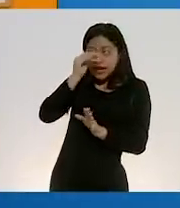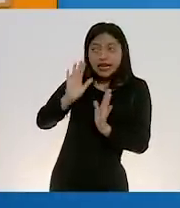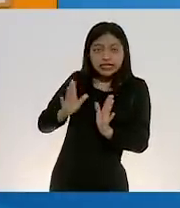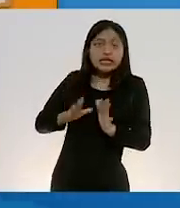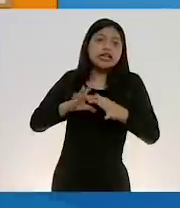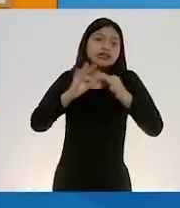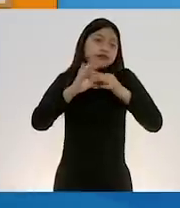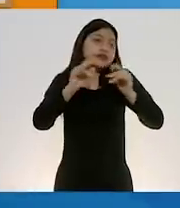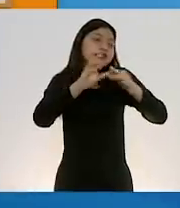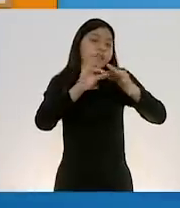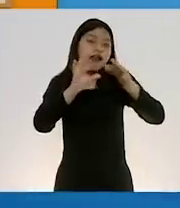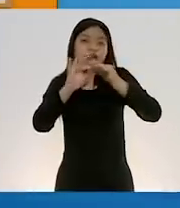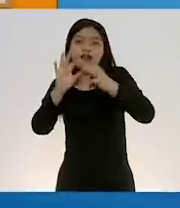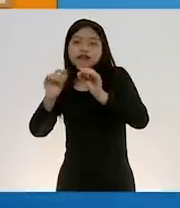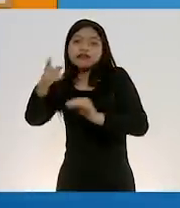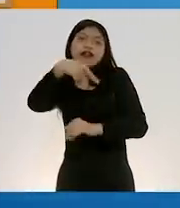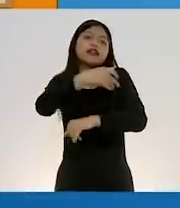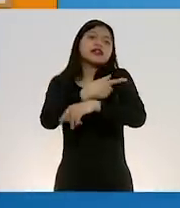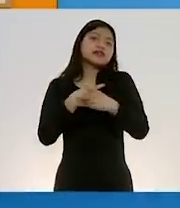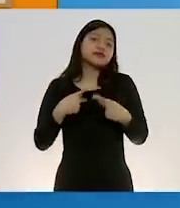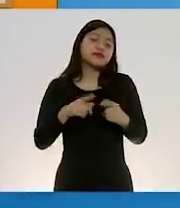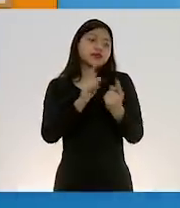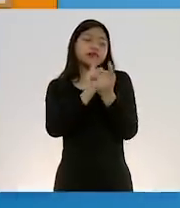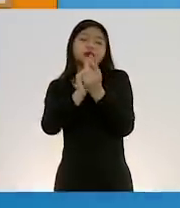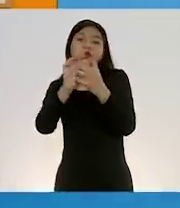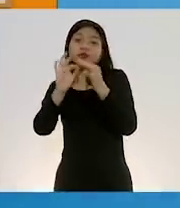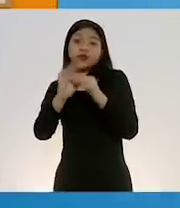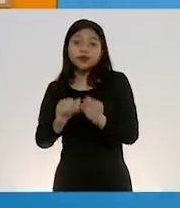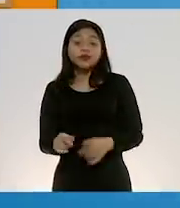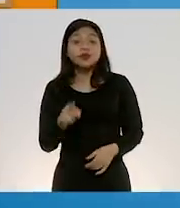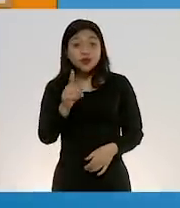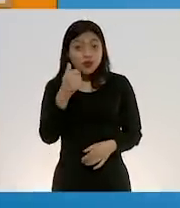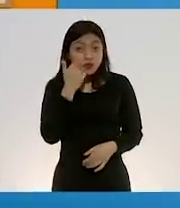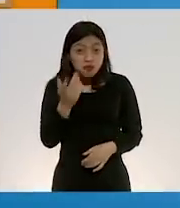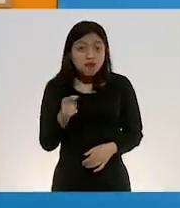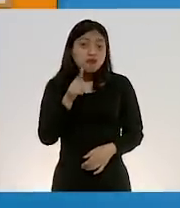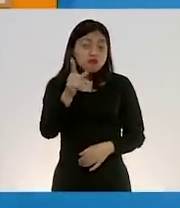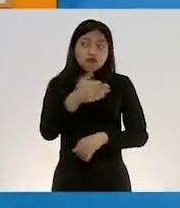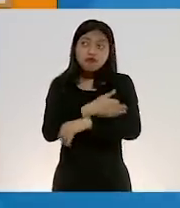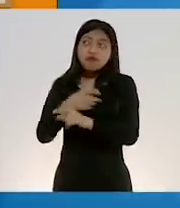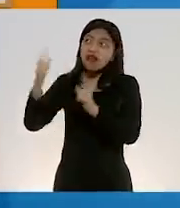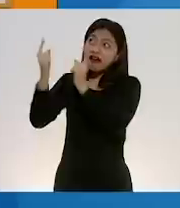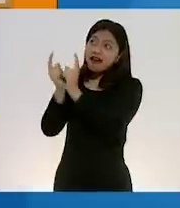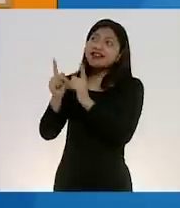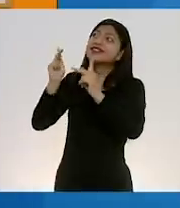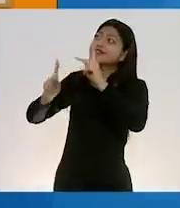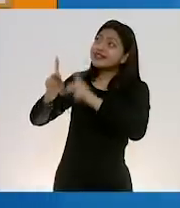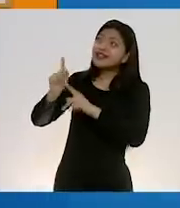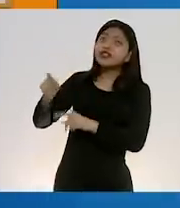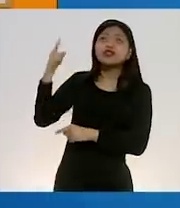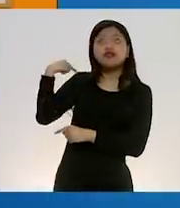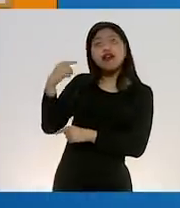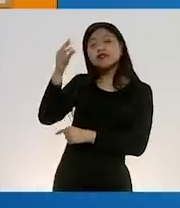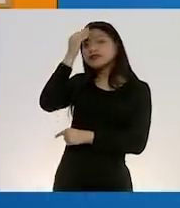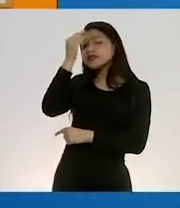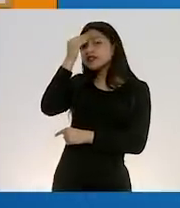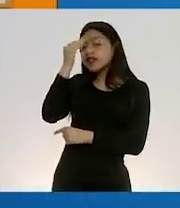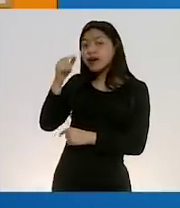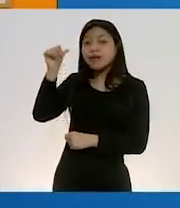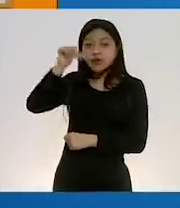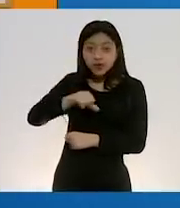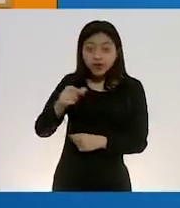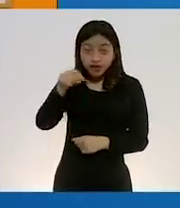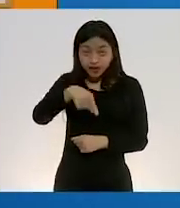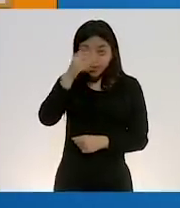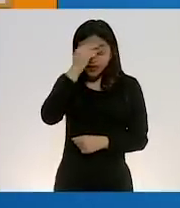transmitiéndola entre las personas que tenemos cerca. Así que yo los invito hoy a que platiquen con su familia todo lo que aprendieron hoy en